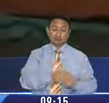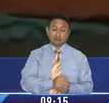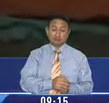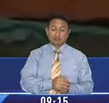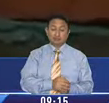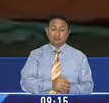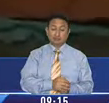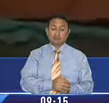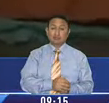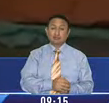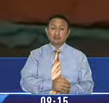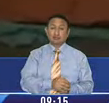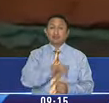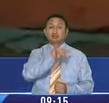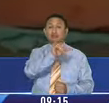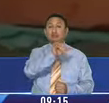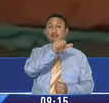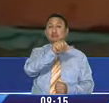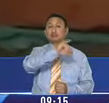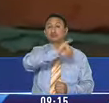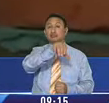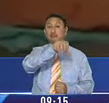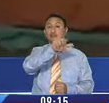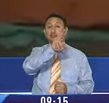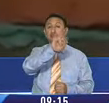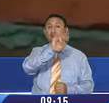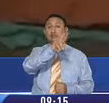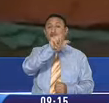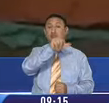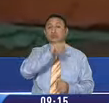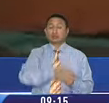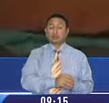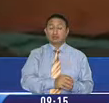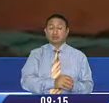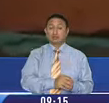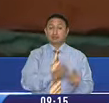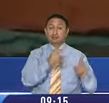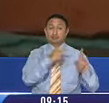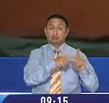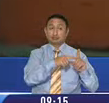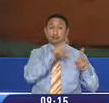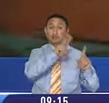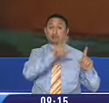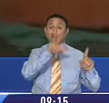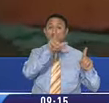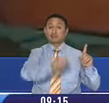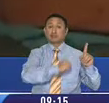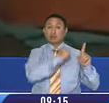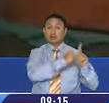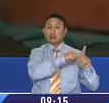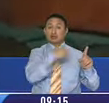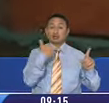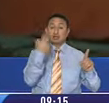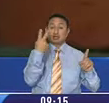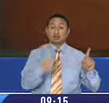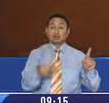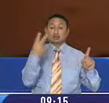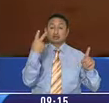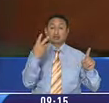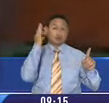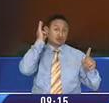llamaba Yajaira, Germania Yajaira Quiroz Sánchez. Tenía 23, dejó dos